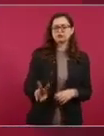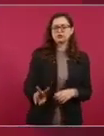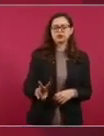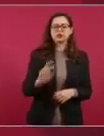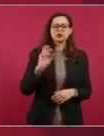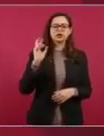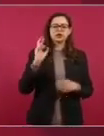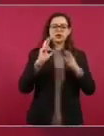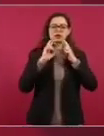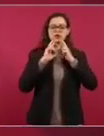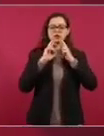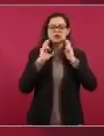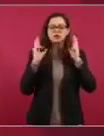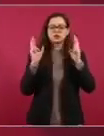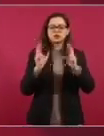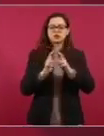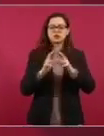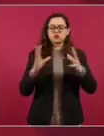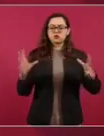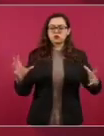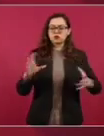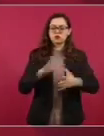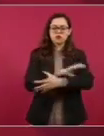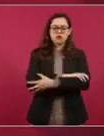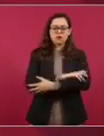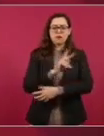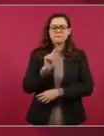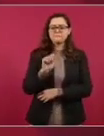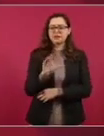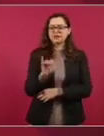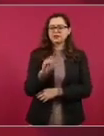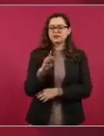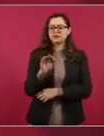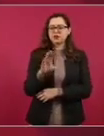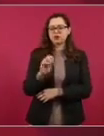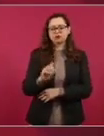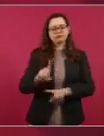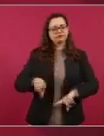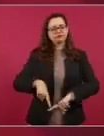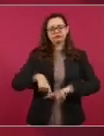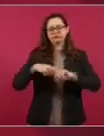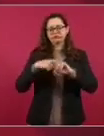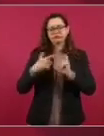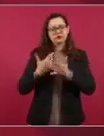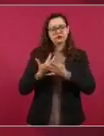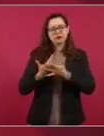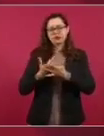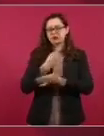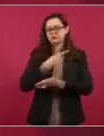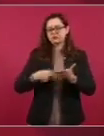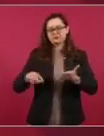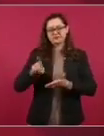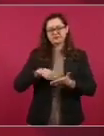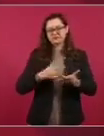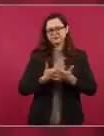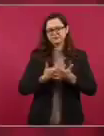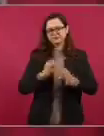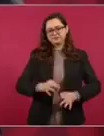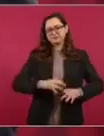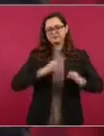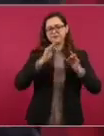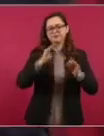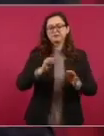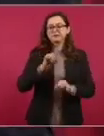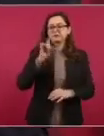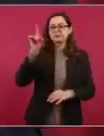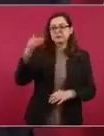reunión de la Alianza del Pacífico porque no le permitieron al presidente de